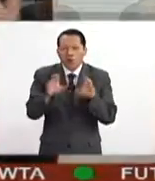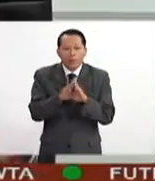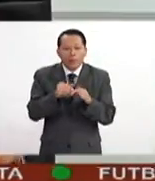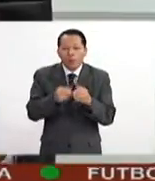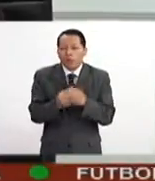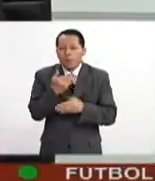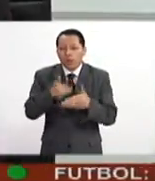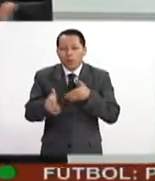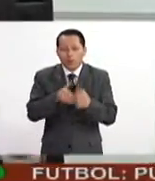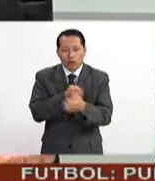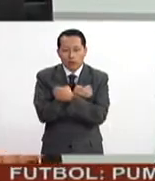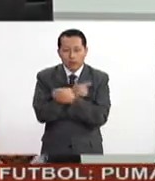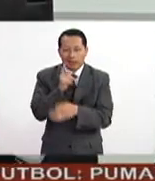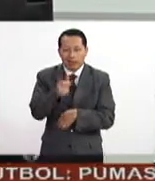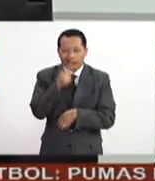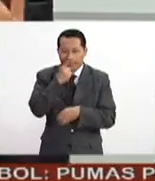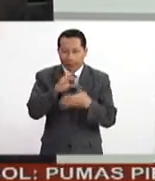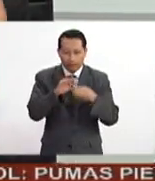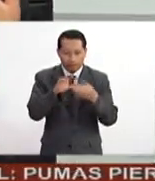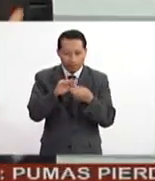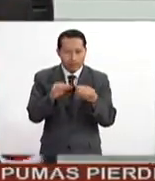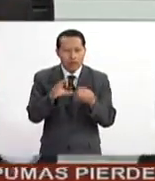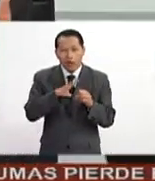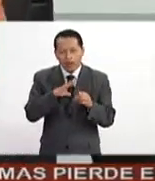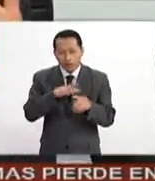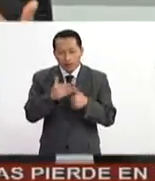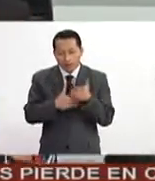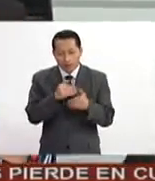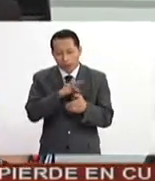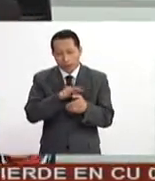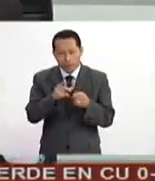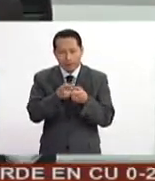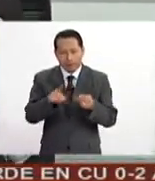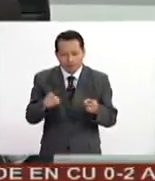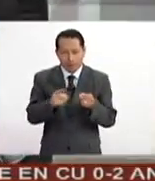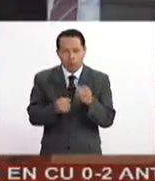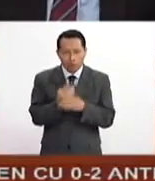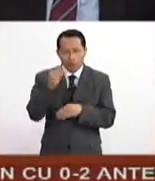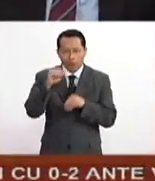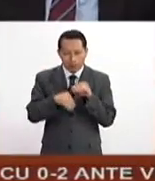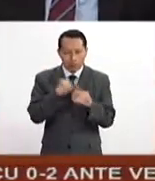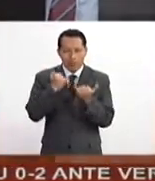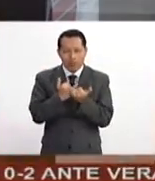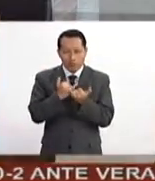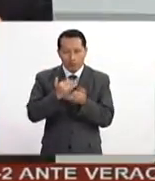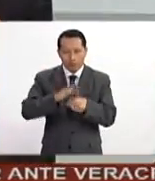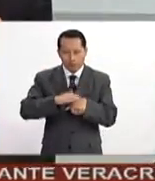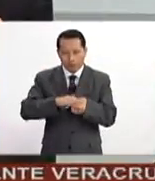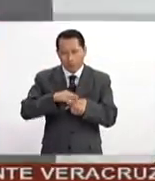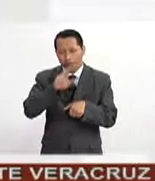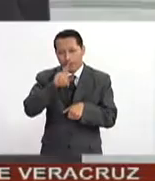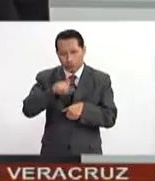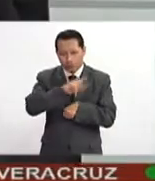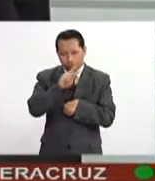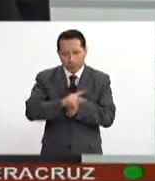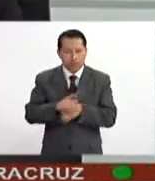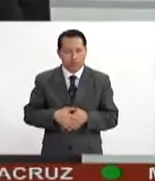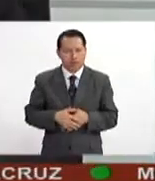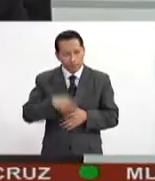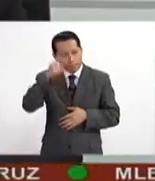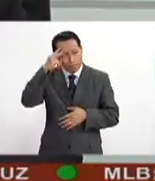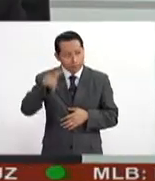modelo educativo, el cual dijo es el camino para detonar el desarrollo, la innovación y el crecimiento de nuestro país. Un